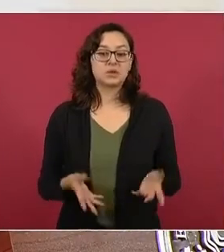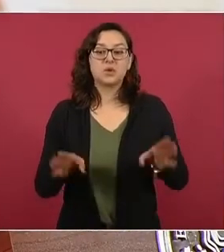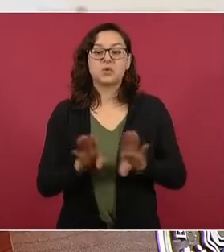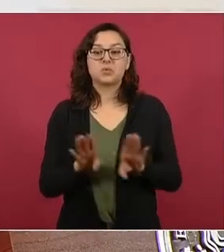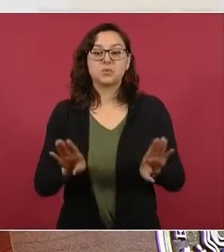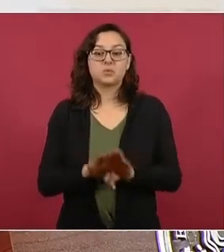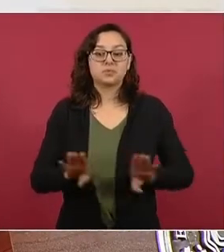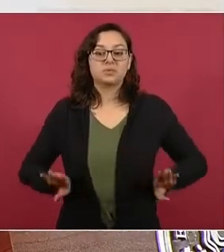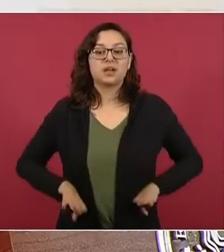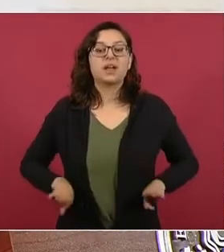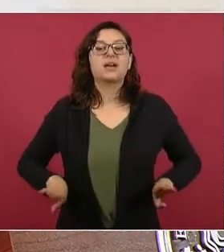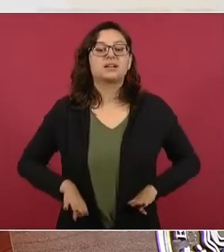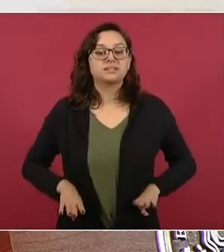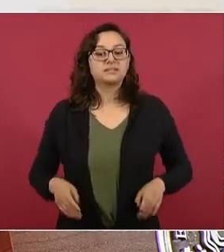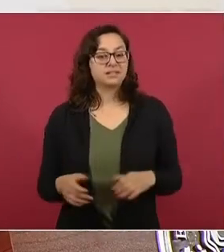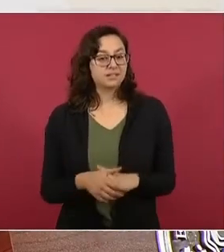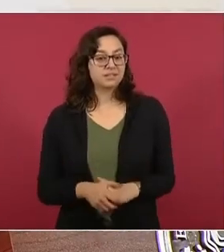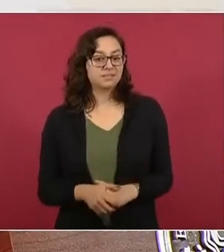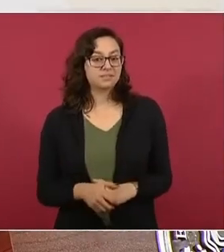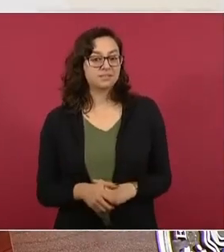también burlándose